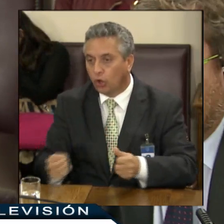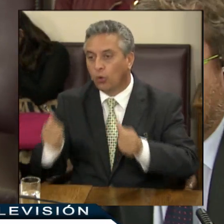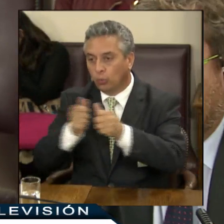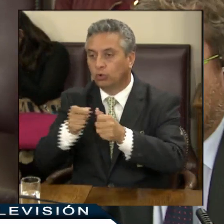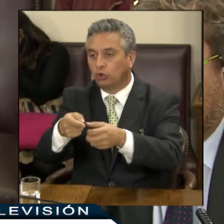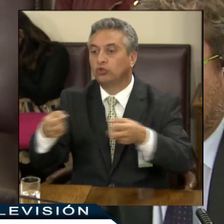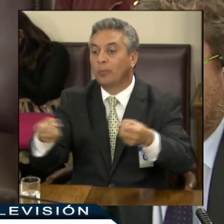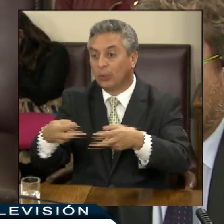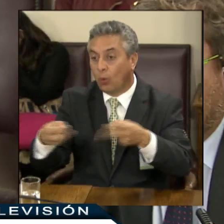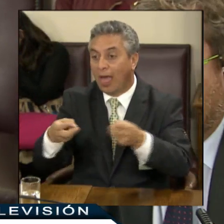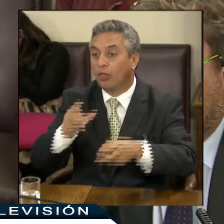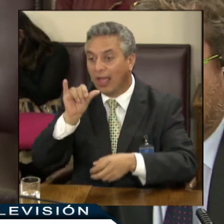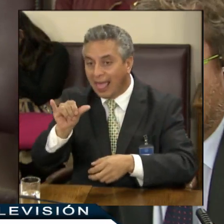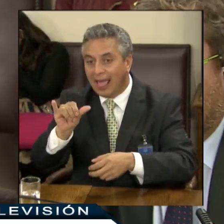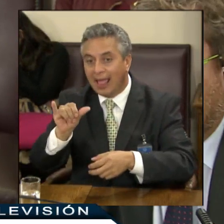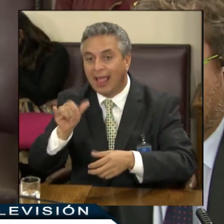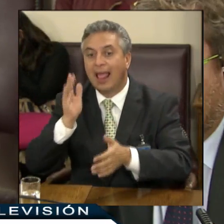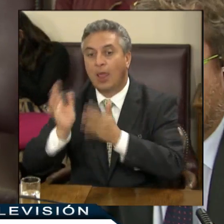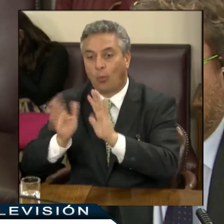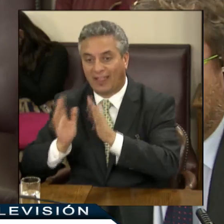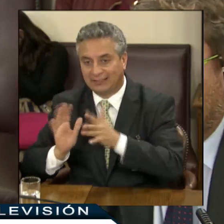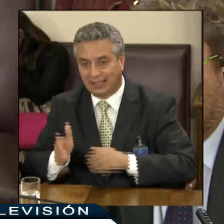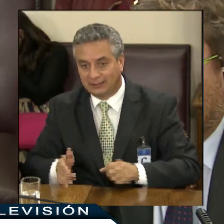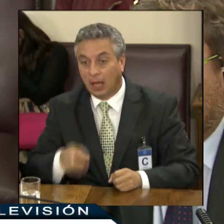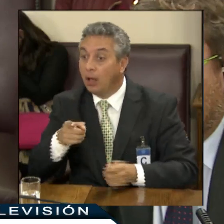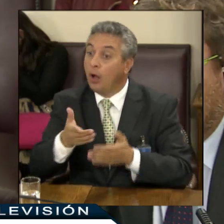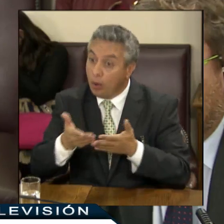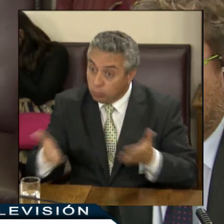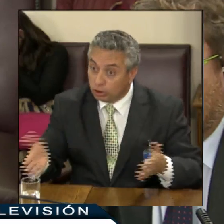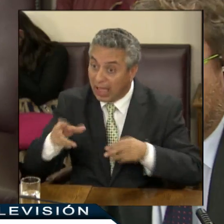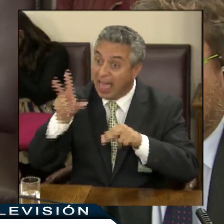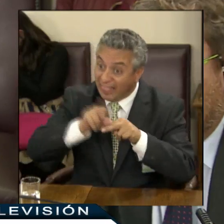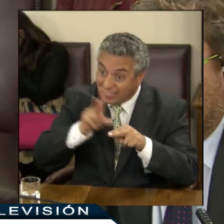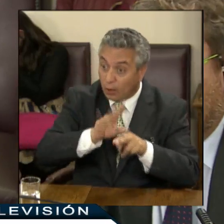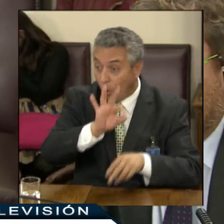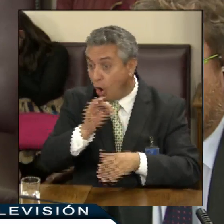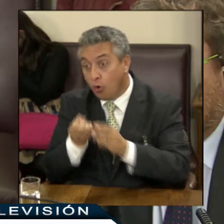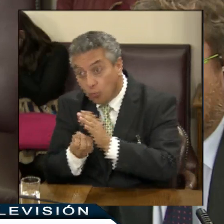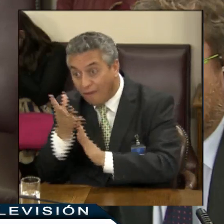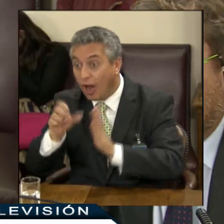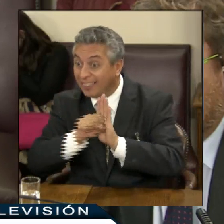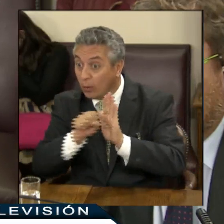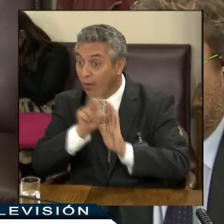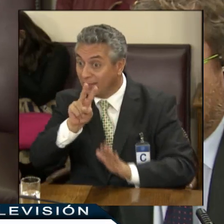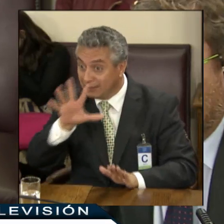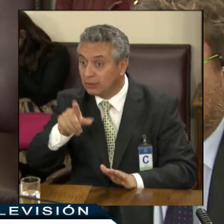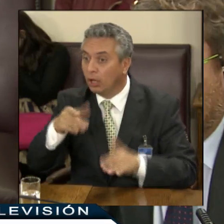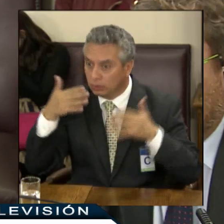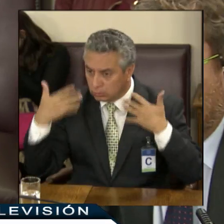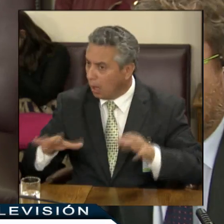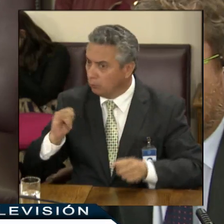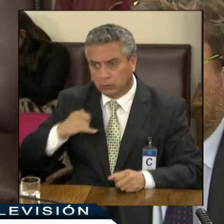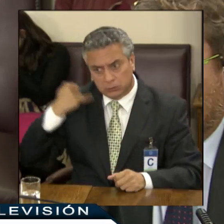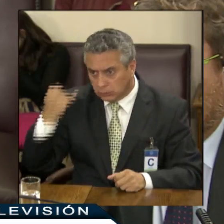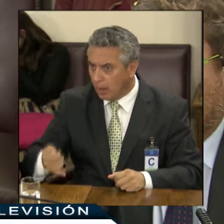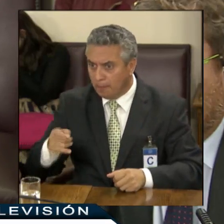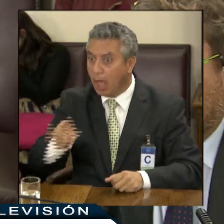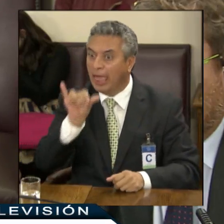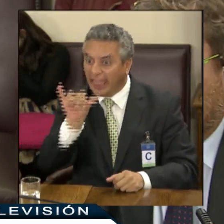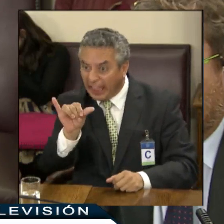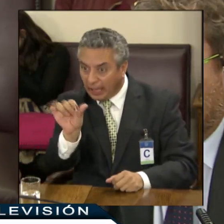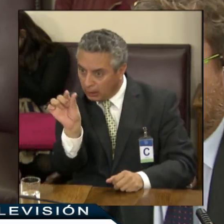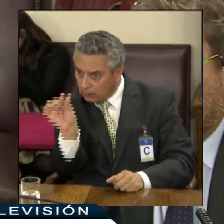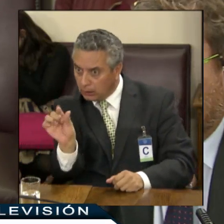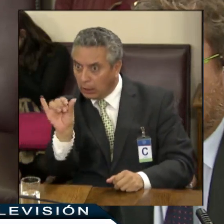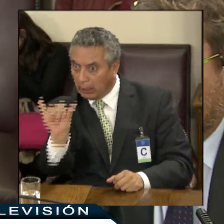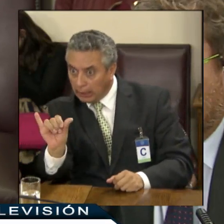subtitulado oculto y lengua de señas pues tanto el Antiguo como el nuevo artículo 25 emplean y han empleado siempre la conjunción I